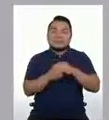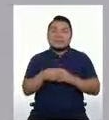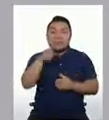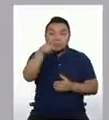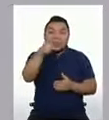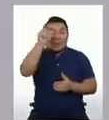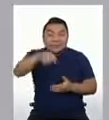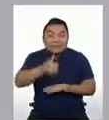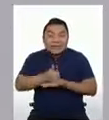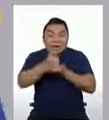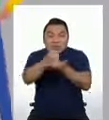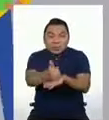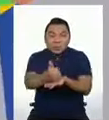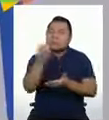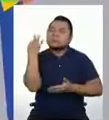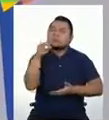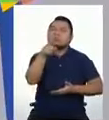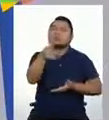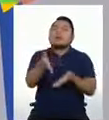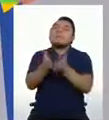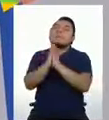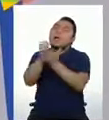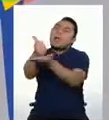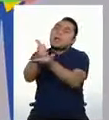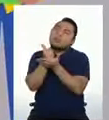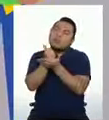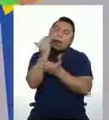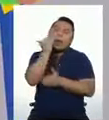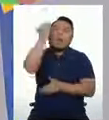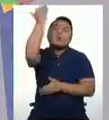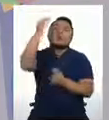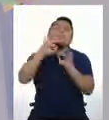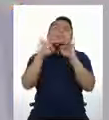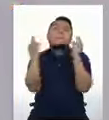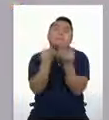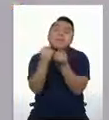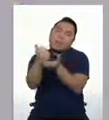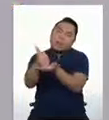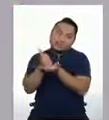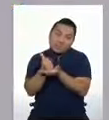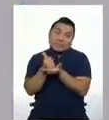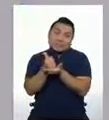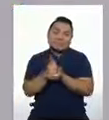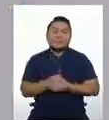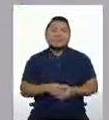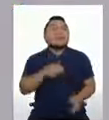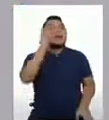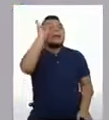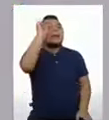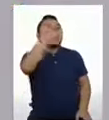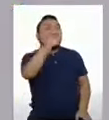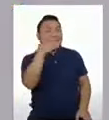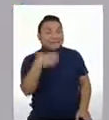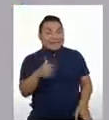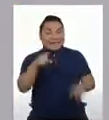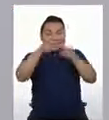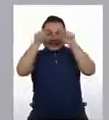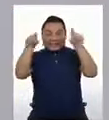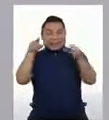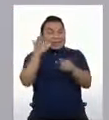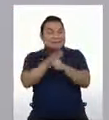necesitas ayuda adicional, siempre puedes pedirle a un familiar o adulto responsable que esté en tu casa. Profesora, ya casi llenamos el